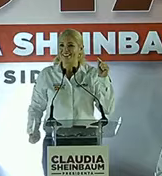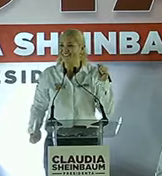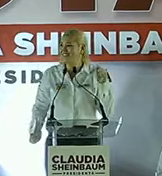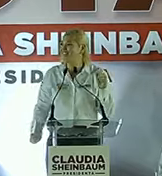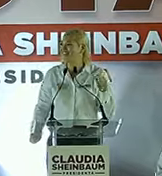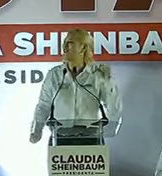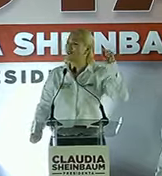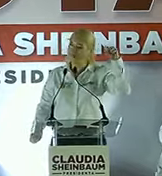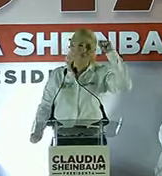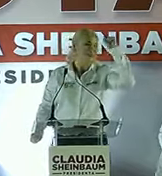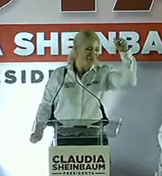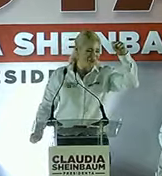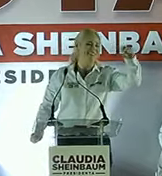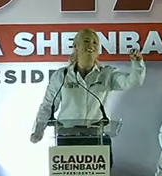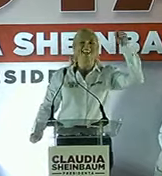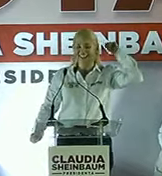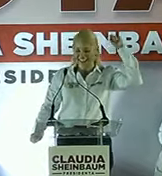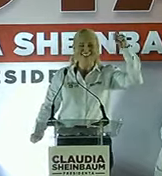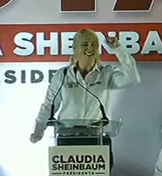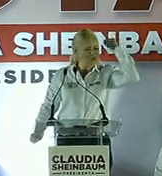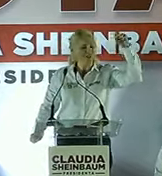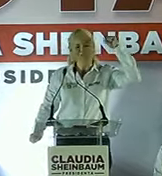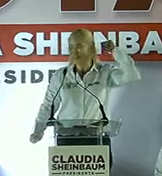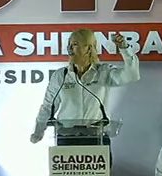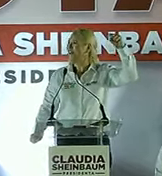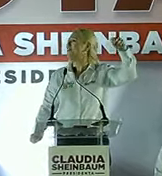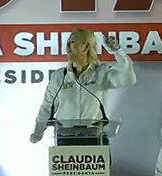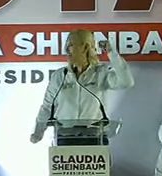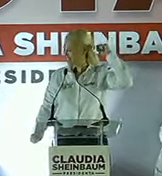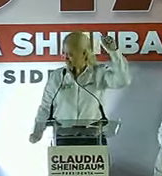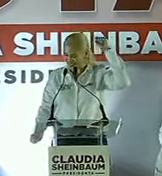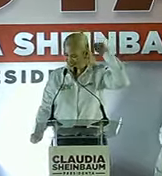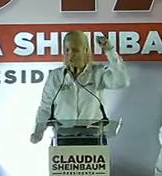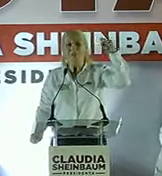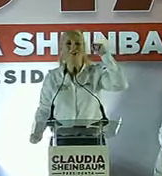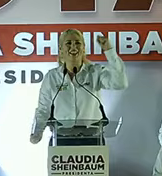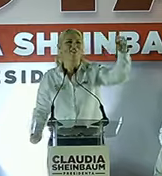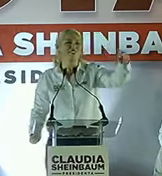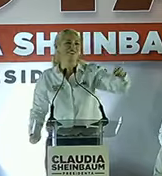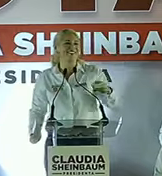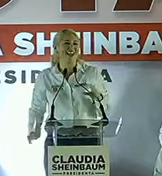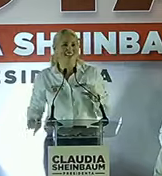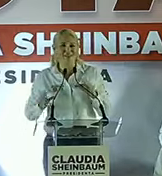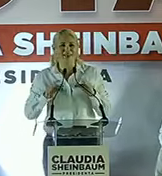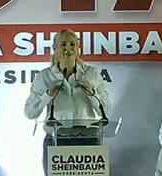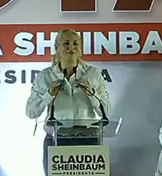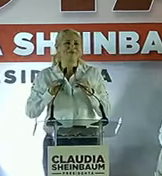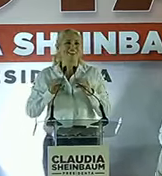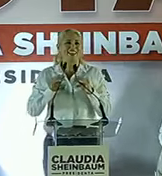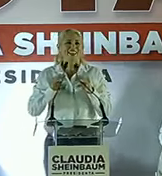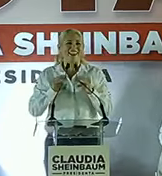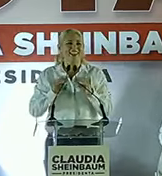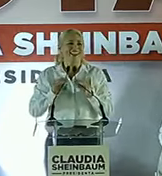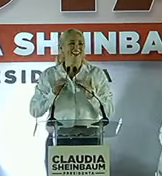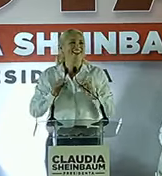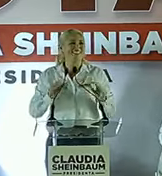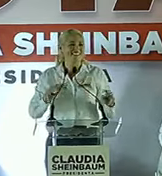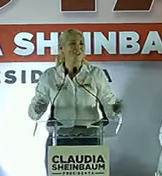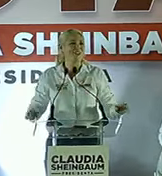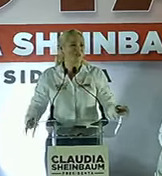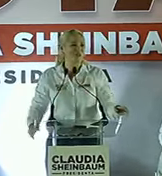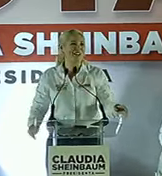mientras con obr Es un honor est con Obrador Así mero